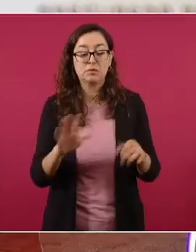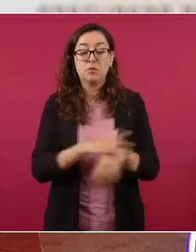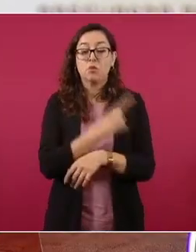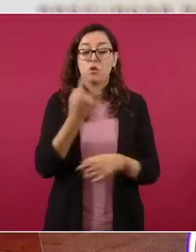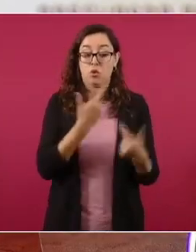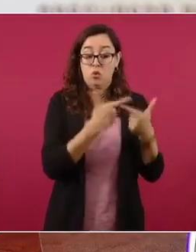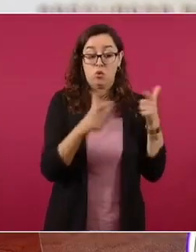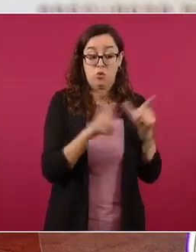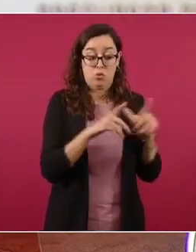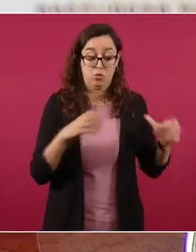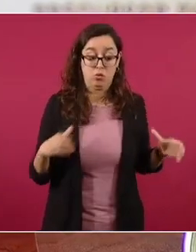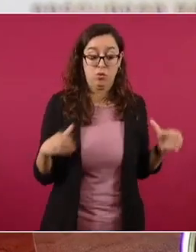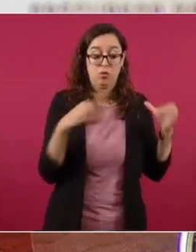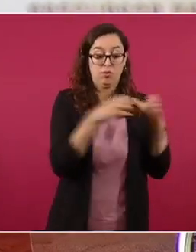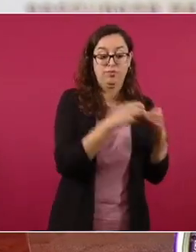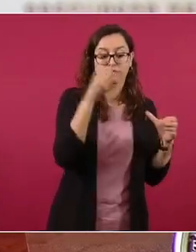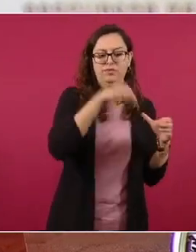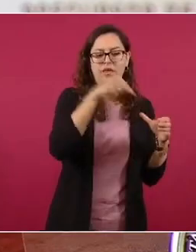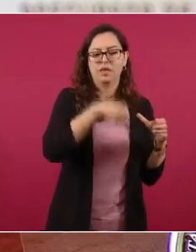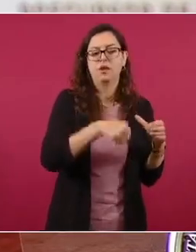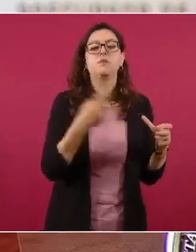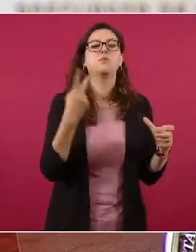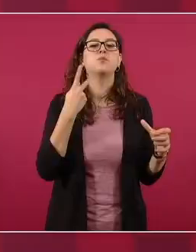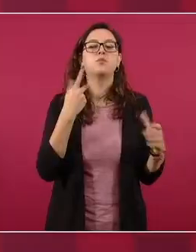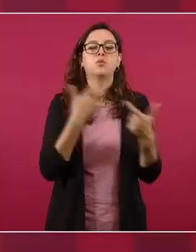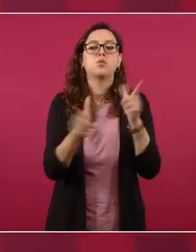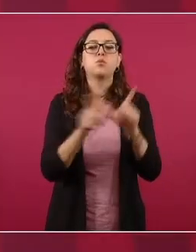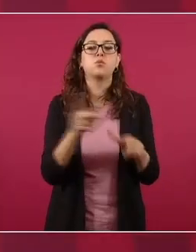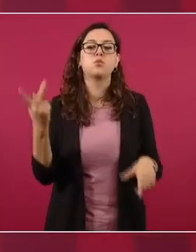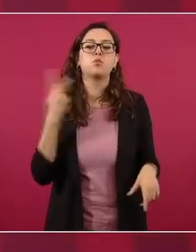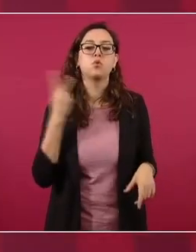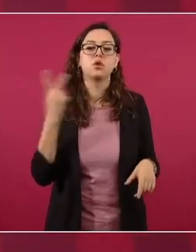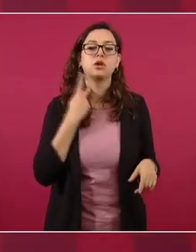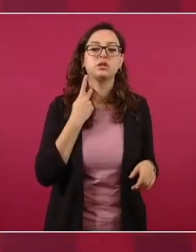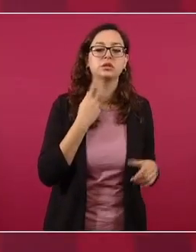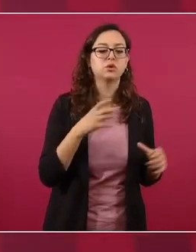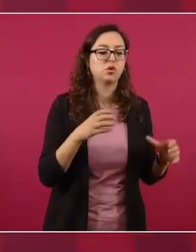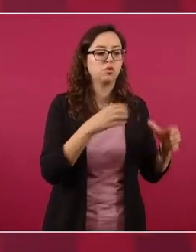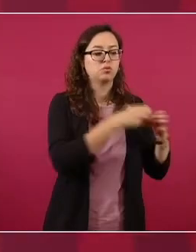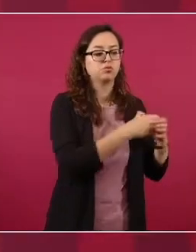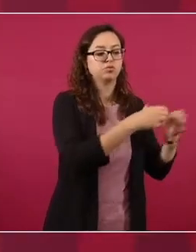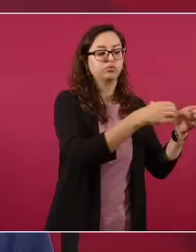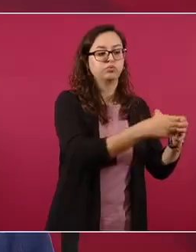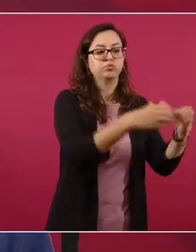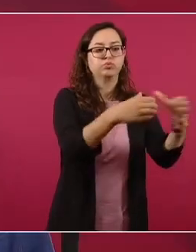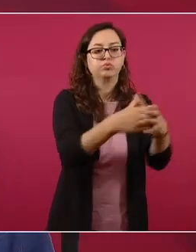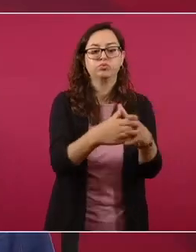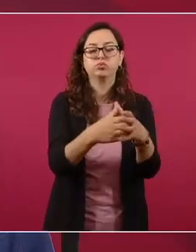que a través de los partidos nombraban